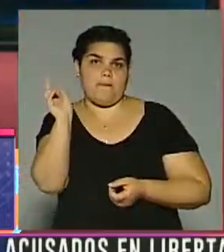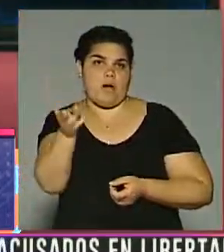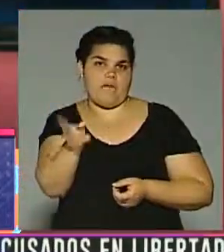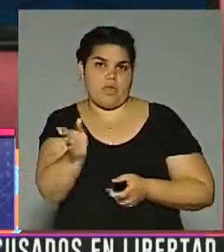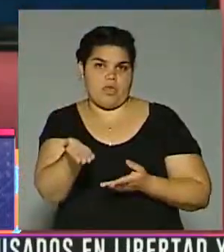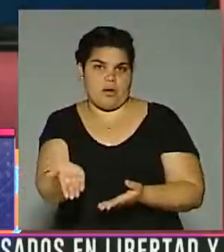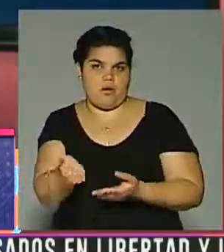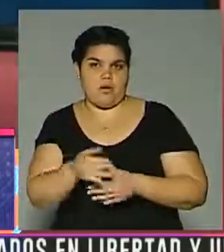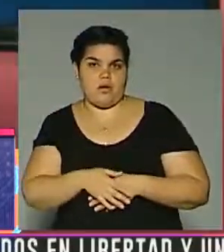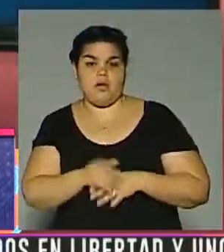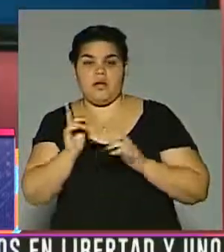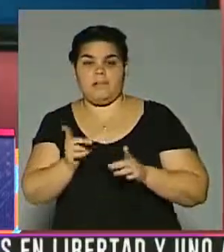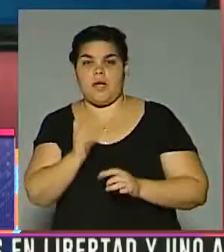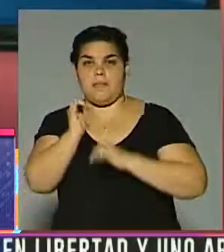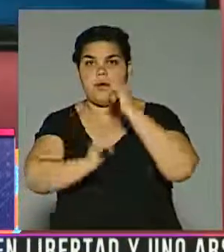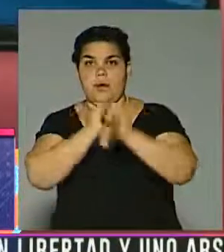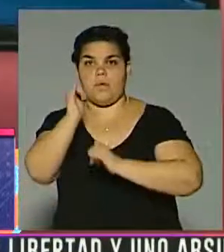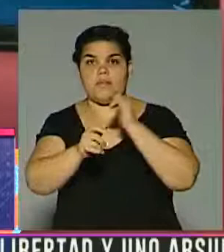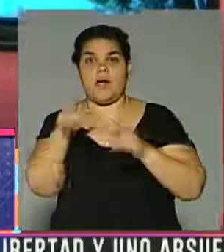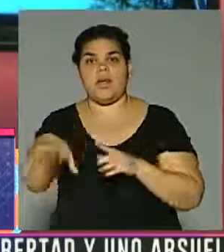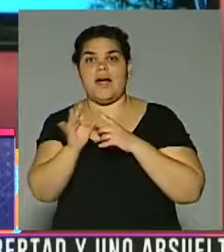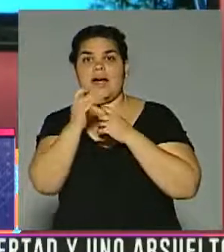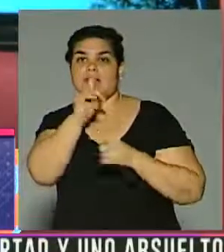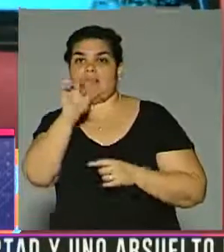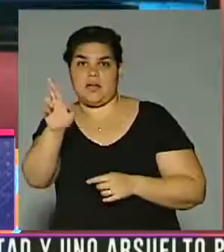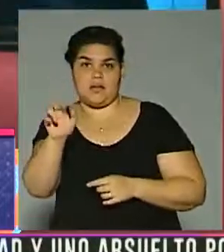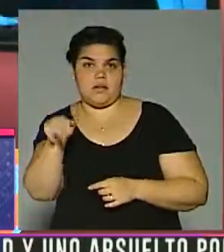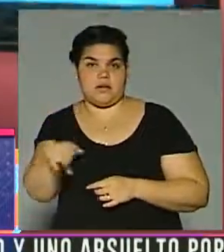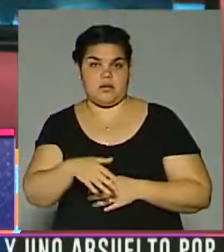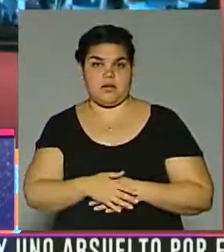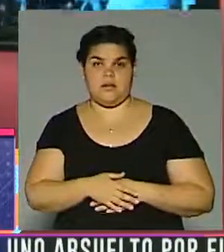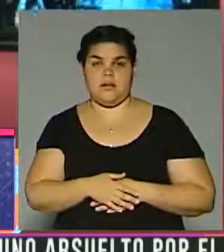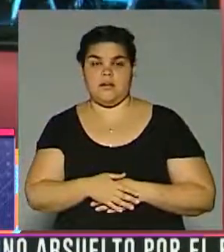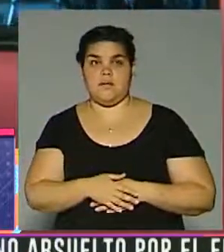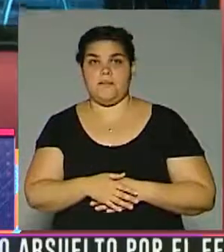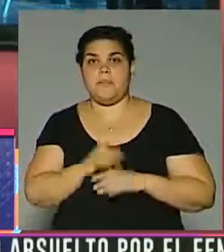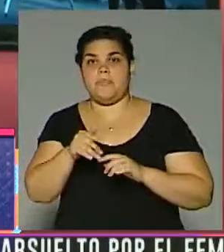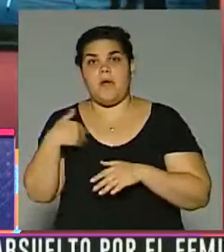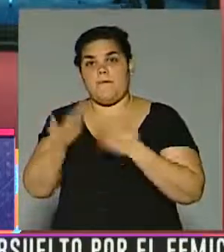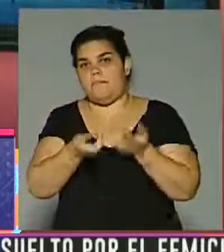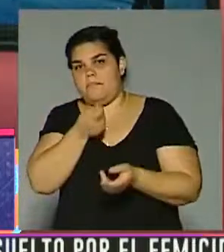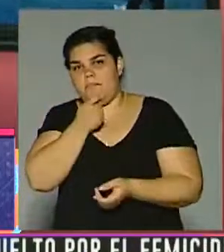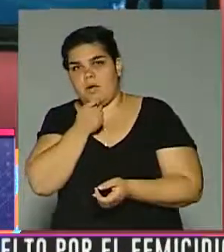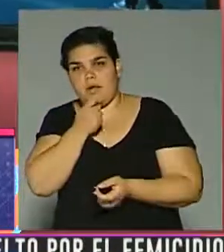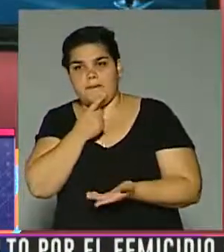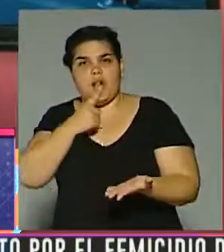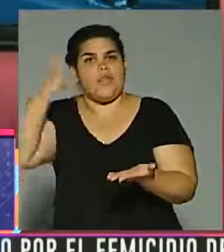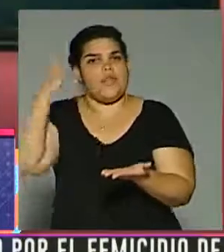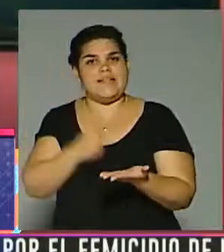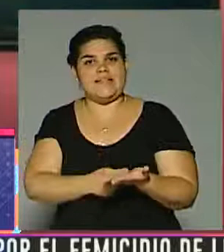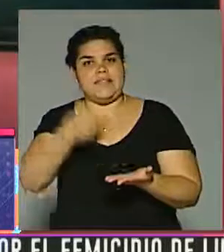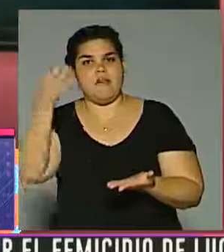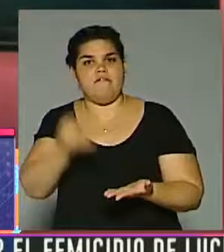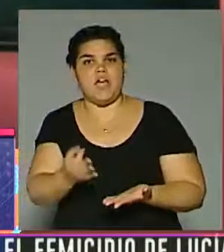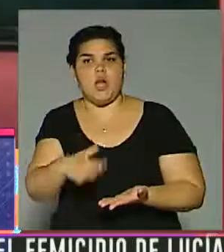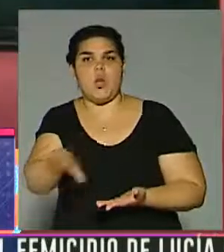decía recién, ahora pica en punta Qatar, Doha más precisamente. Y en caso de que no se llegue a definir una